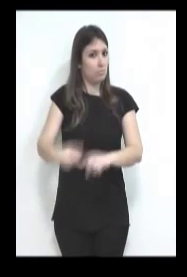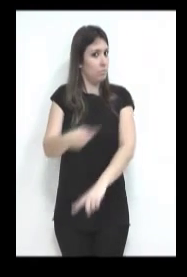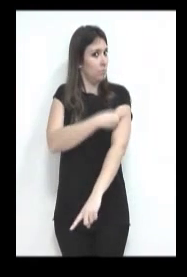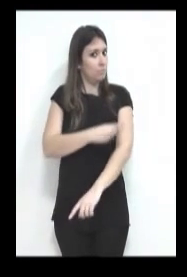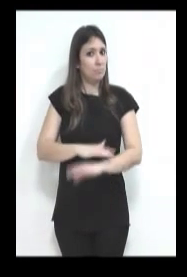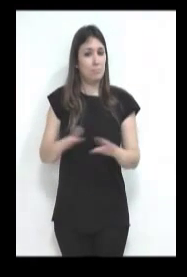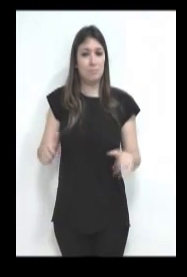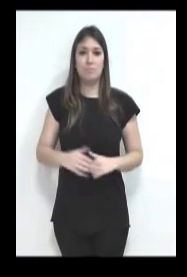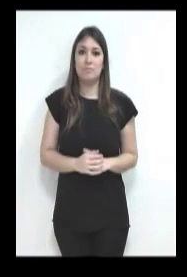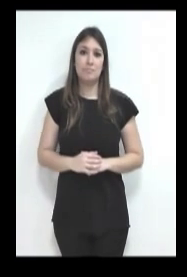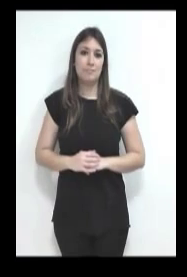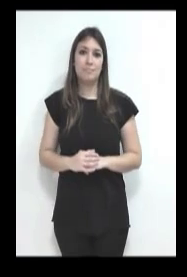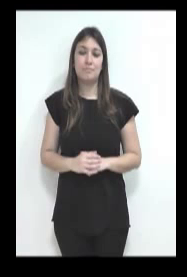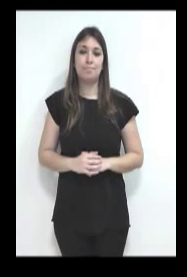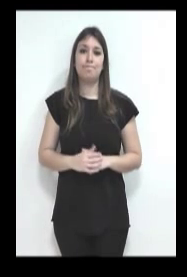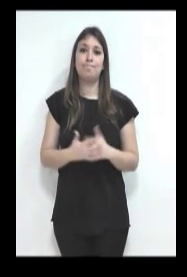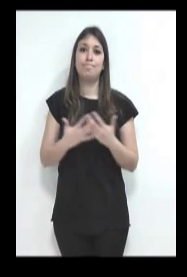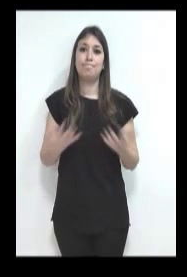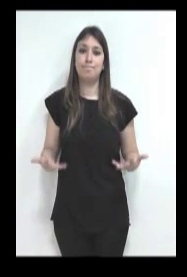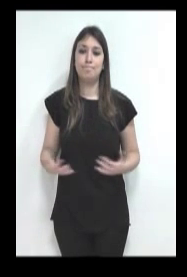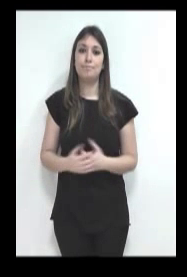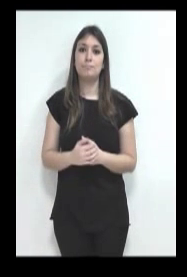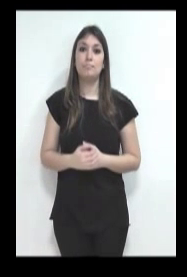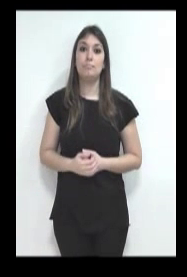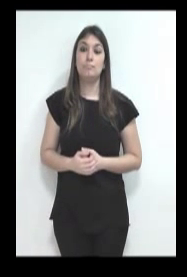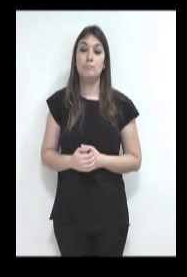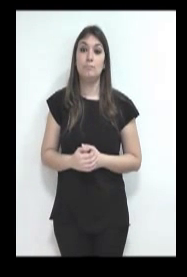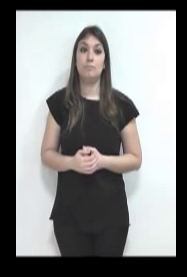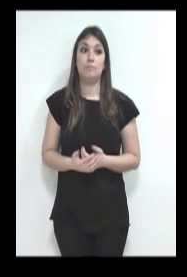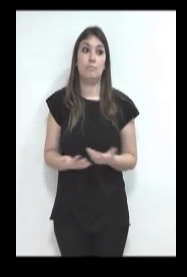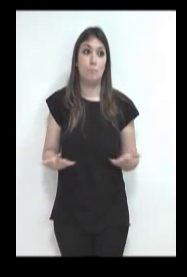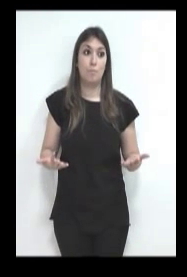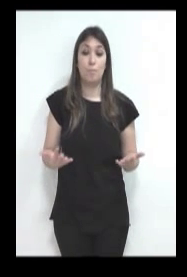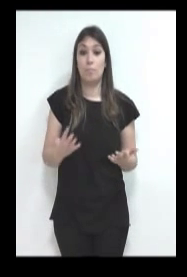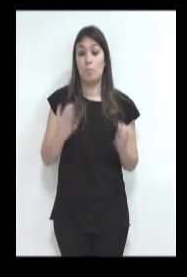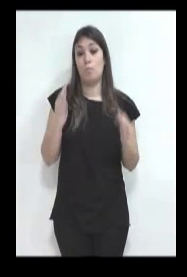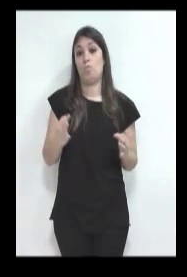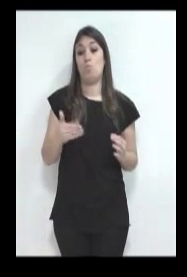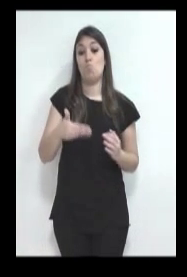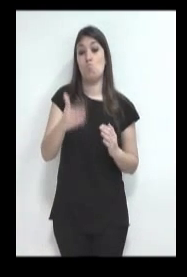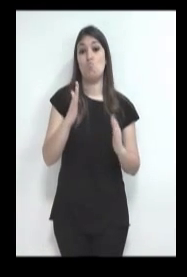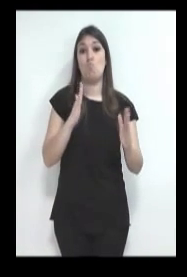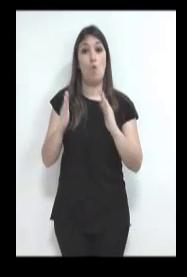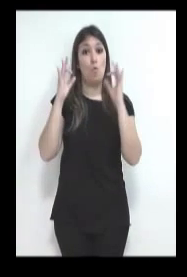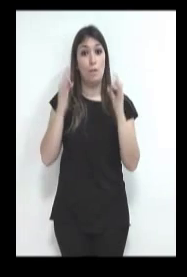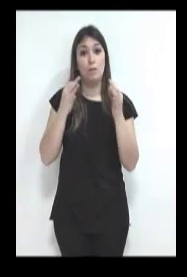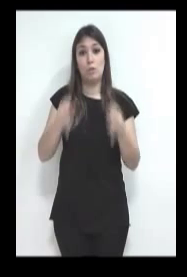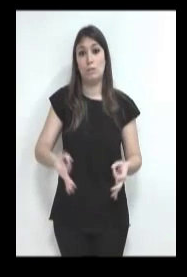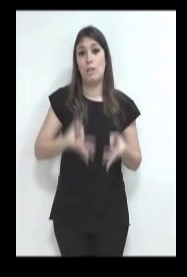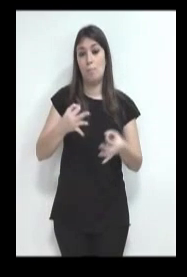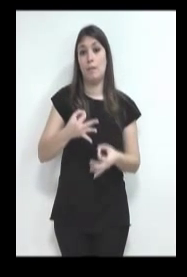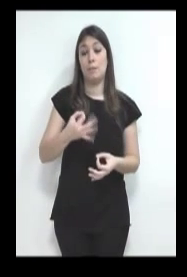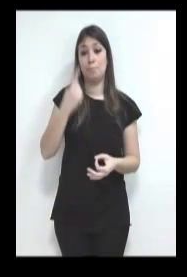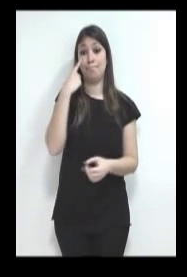demasiado. Por tanto, sí que en algún momento siempre vamos a encontrar